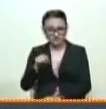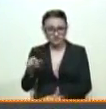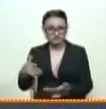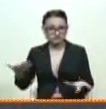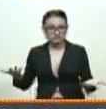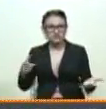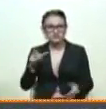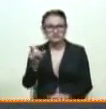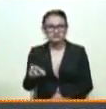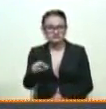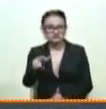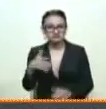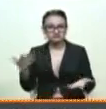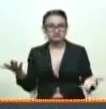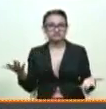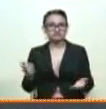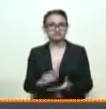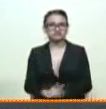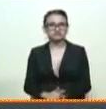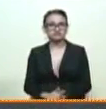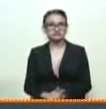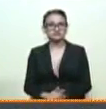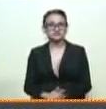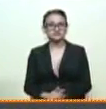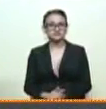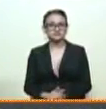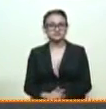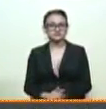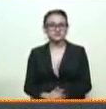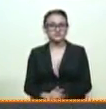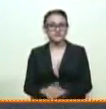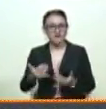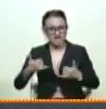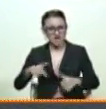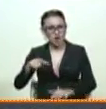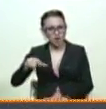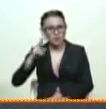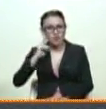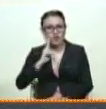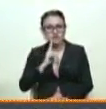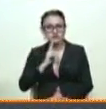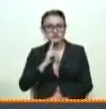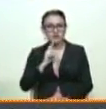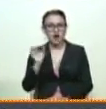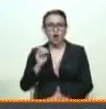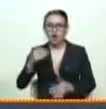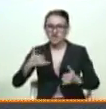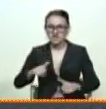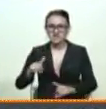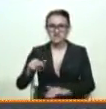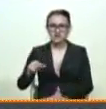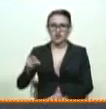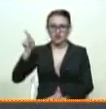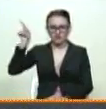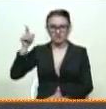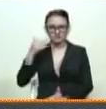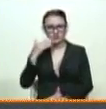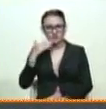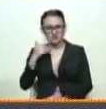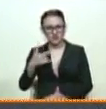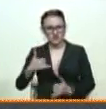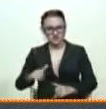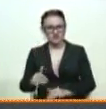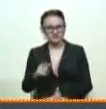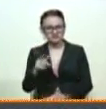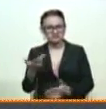¿Qué eres? ¿Qué somos? ¿Hijos de Bolívar o hijos de Santander?